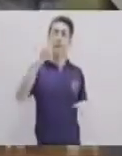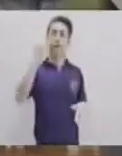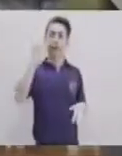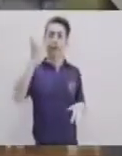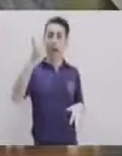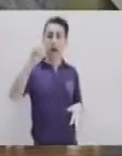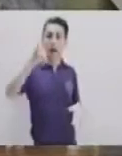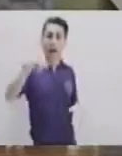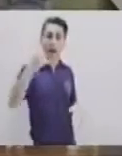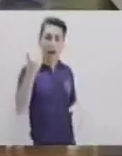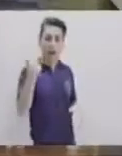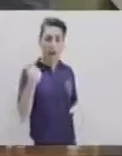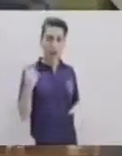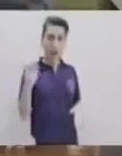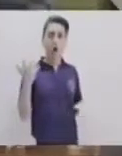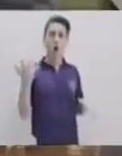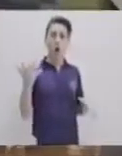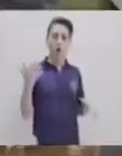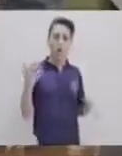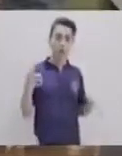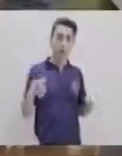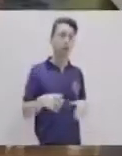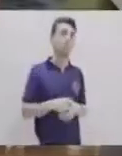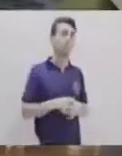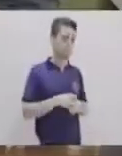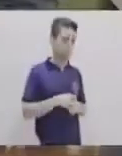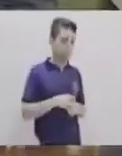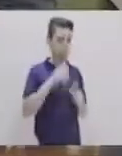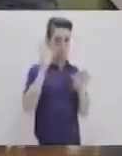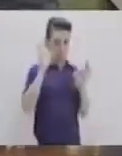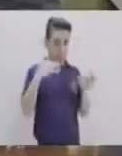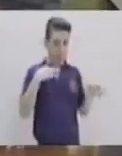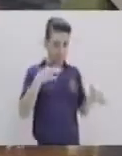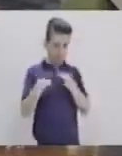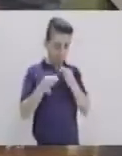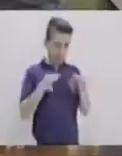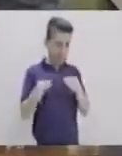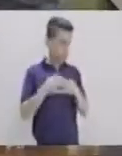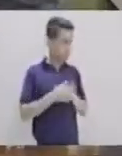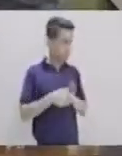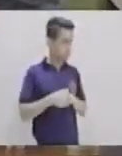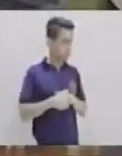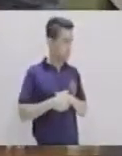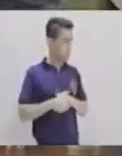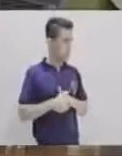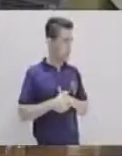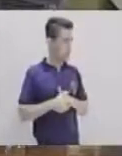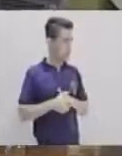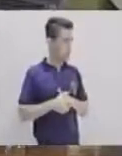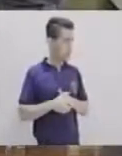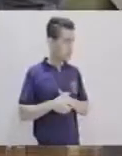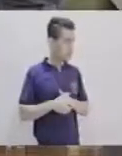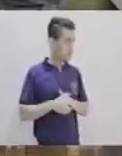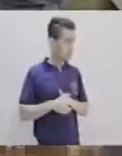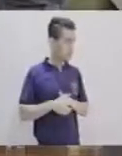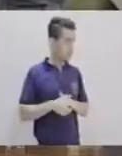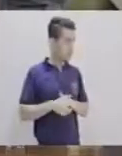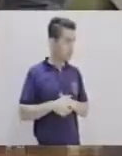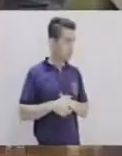es que llega como que a los oídos de nosotros? Muy bien, tengo una muy buena explicación para eso. Por favor,